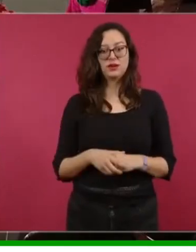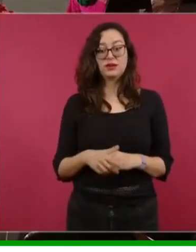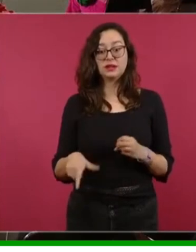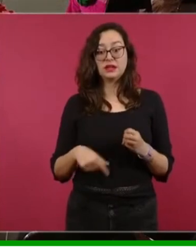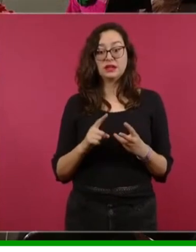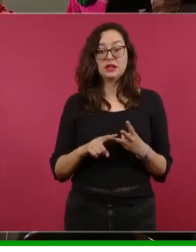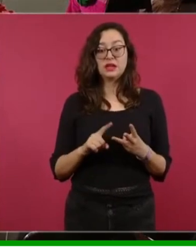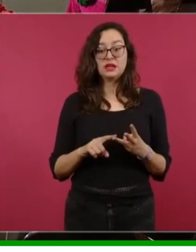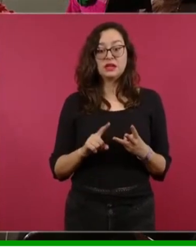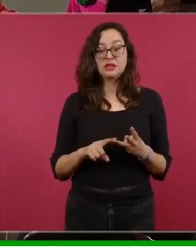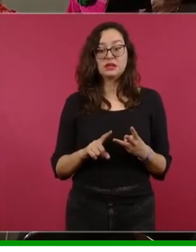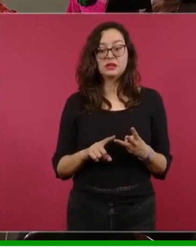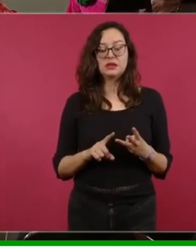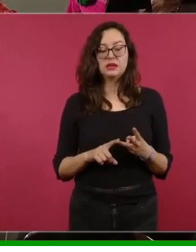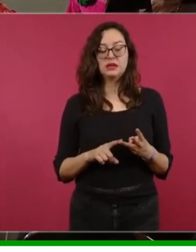Pero lo tercero